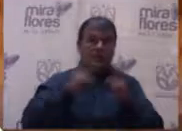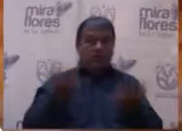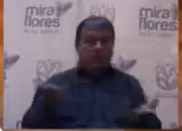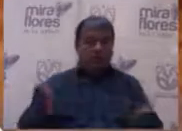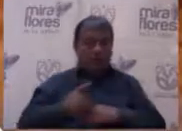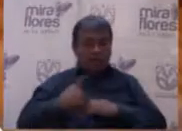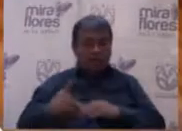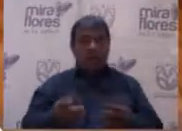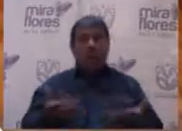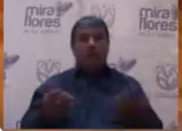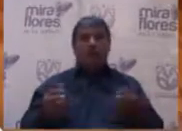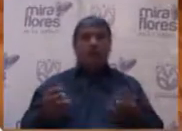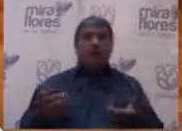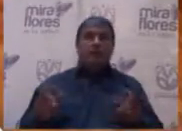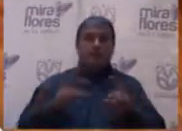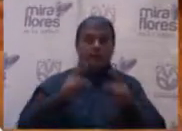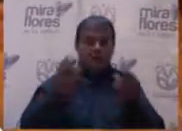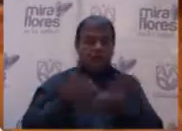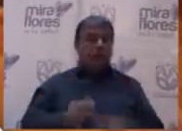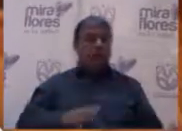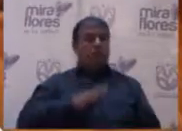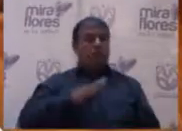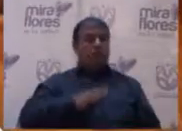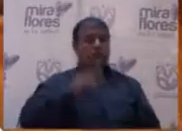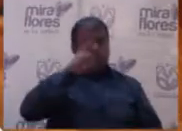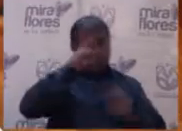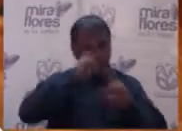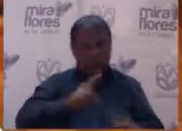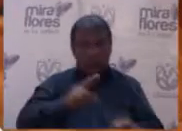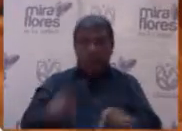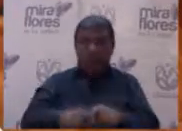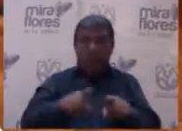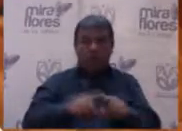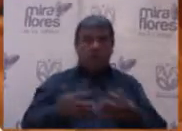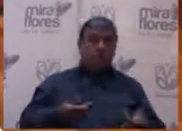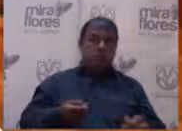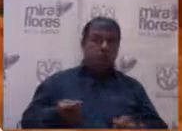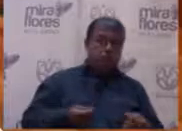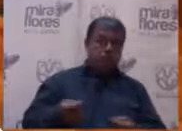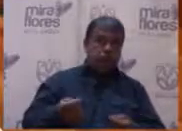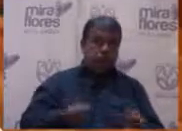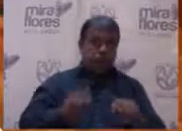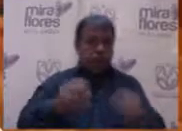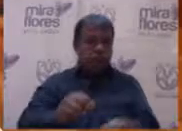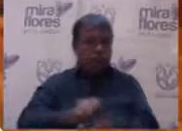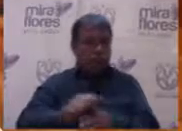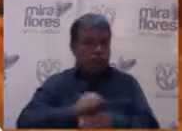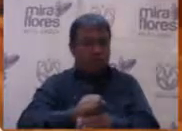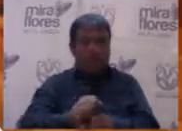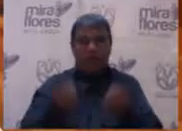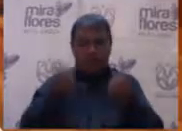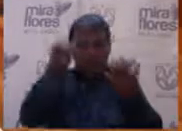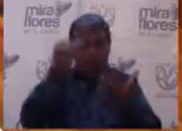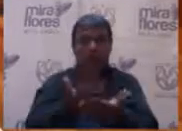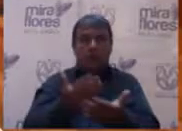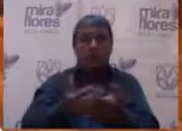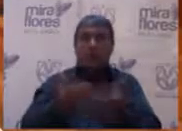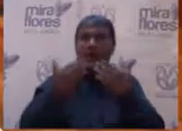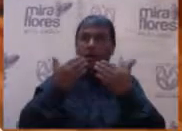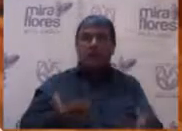el distrito, sesiones muy alturadas y además ejecutivas, dinámicas, bien planteadas, lo